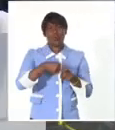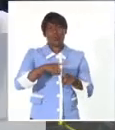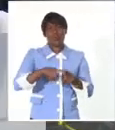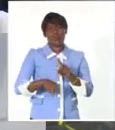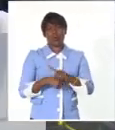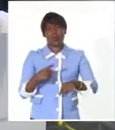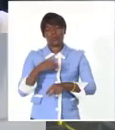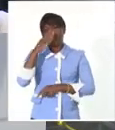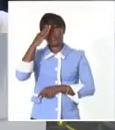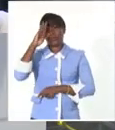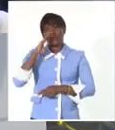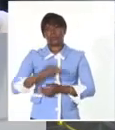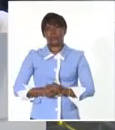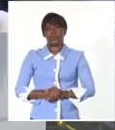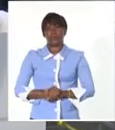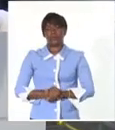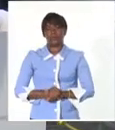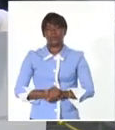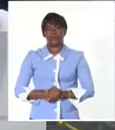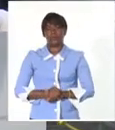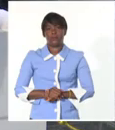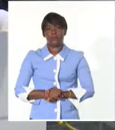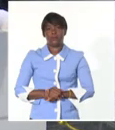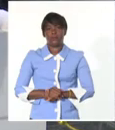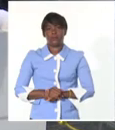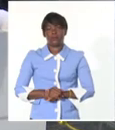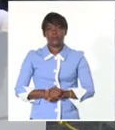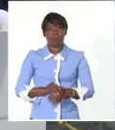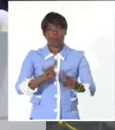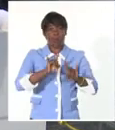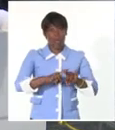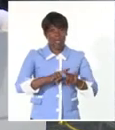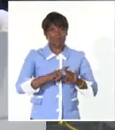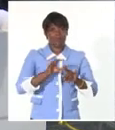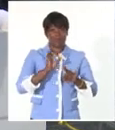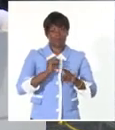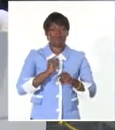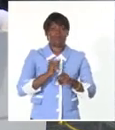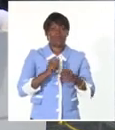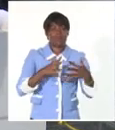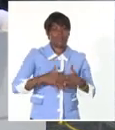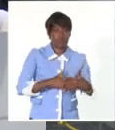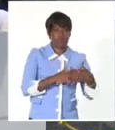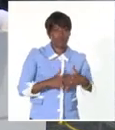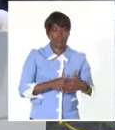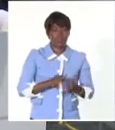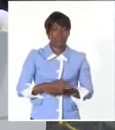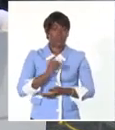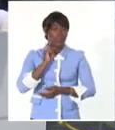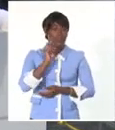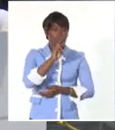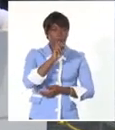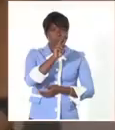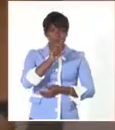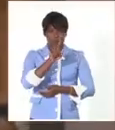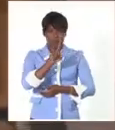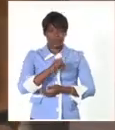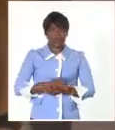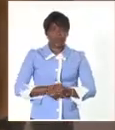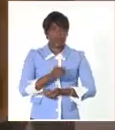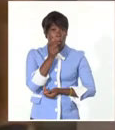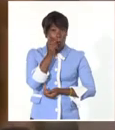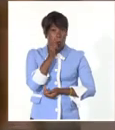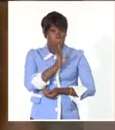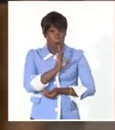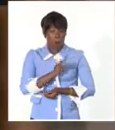pueblo. En Washington particularmente, el 30 de abril del año 2021, un hombre con un fusil